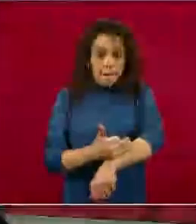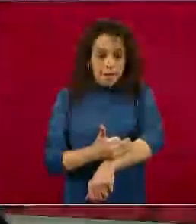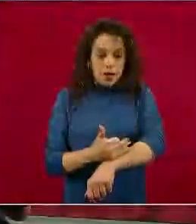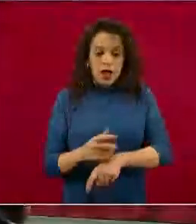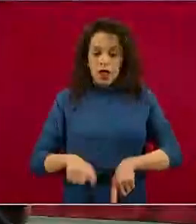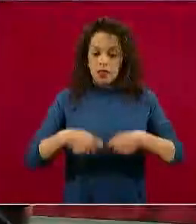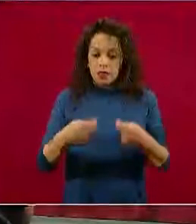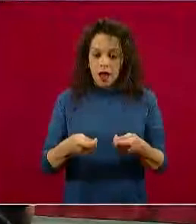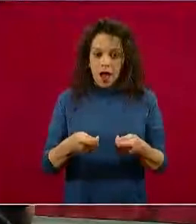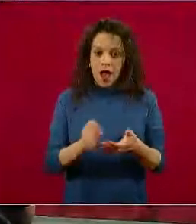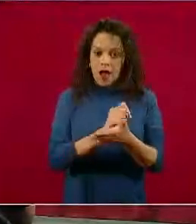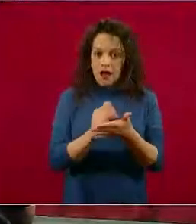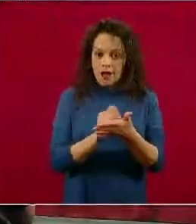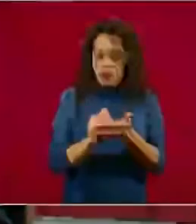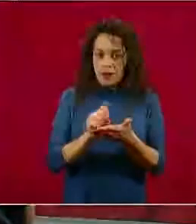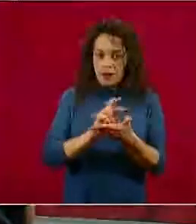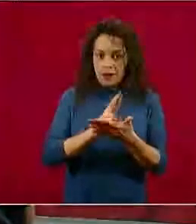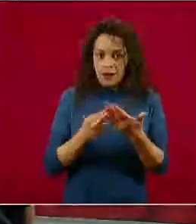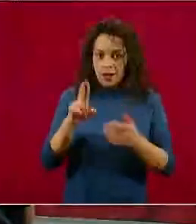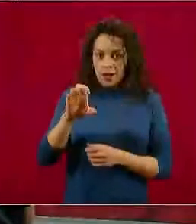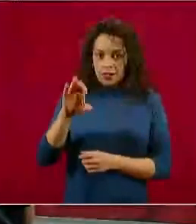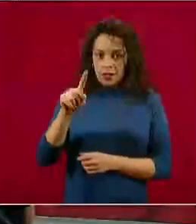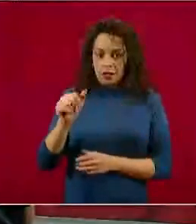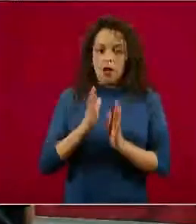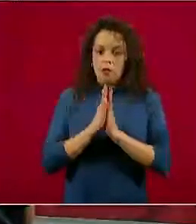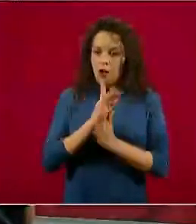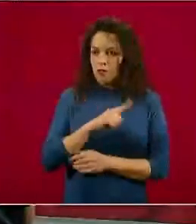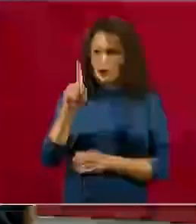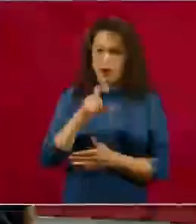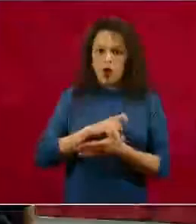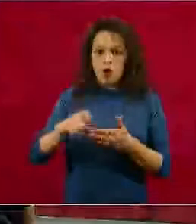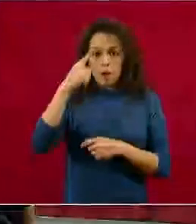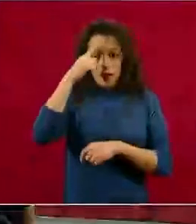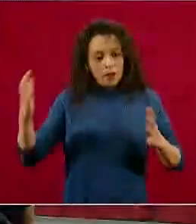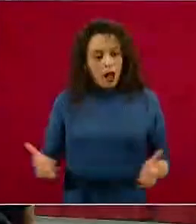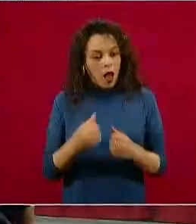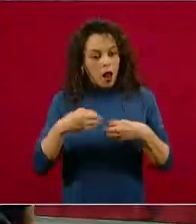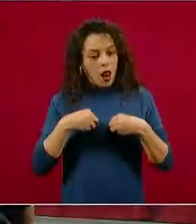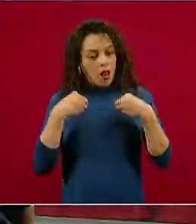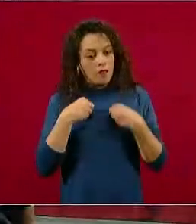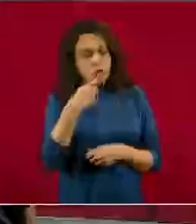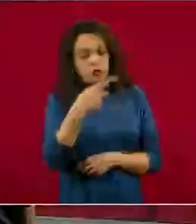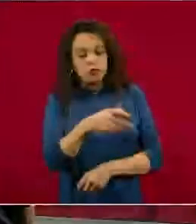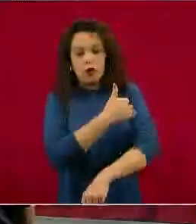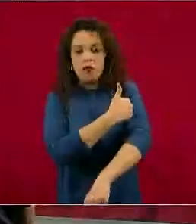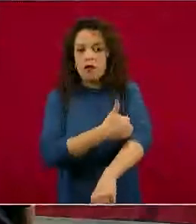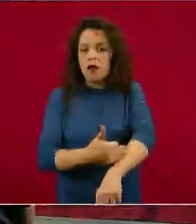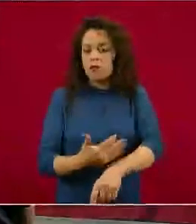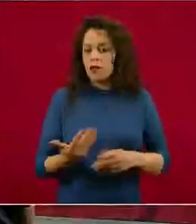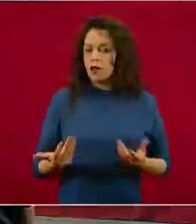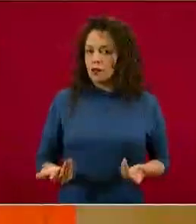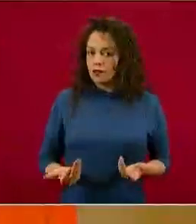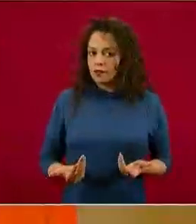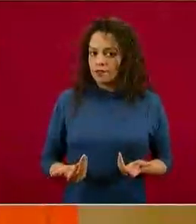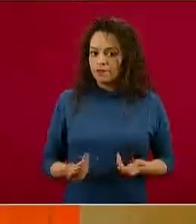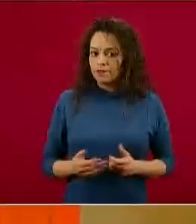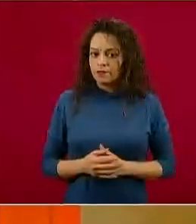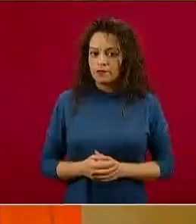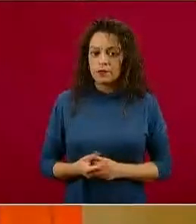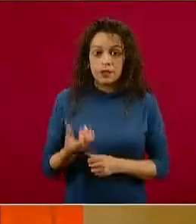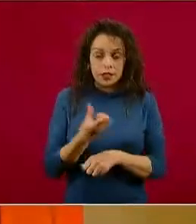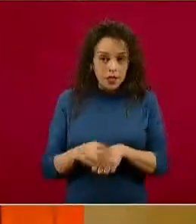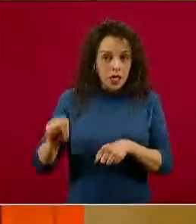una receta y se le dice consiga Remdesivir para salvarle la vida a su familiar. Ya en varias